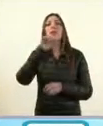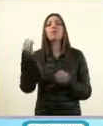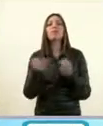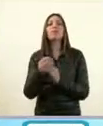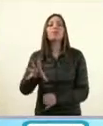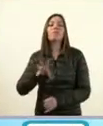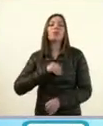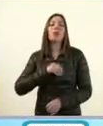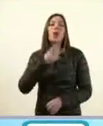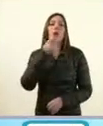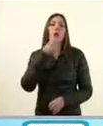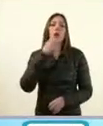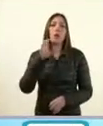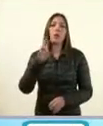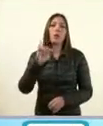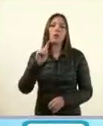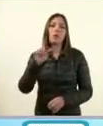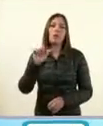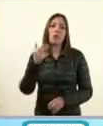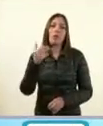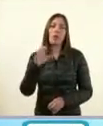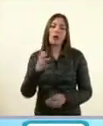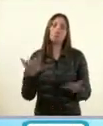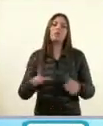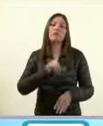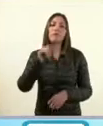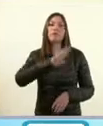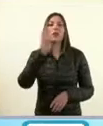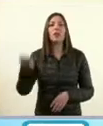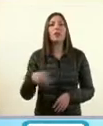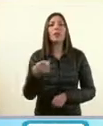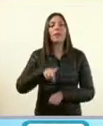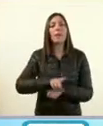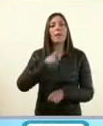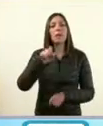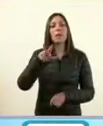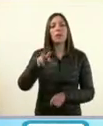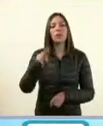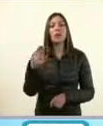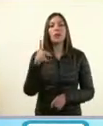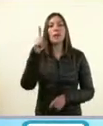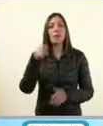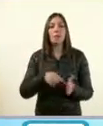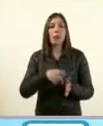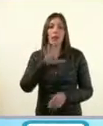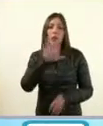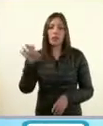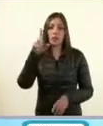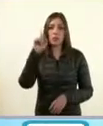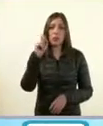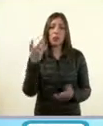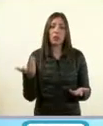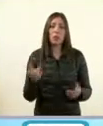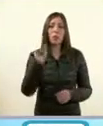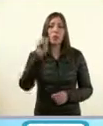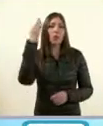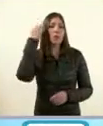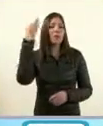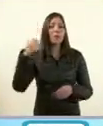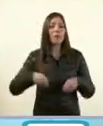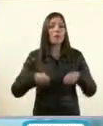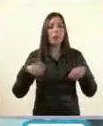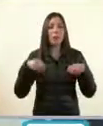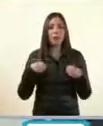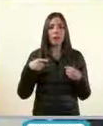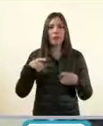decías bien, al principio muere el 28 de noviembre de 1520. Le tocó muy poco hacer esta